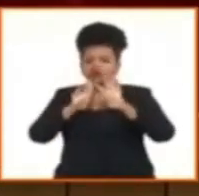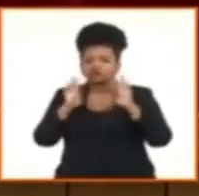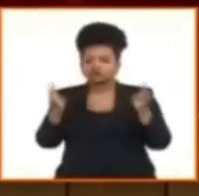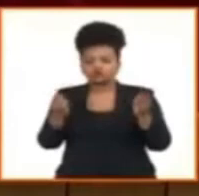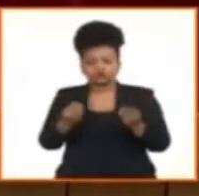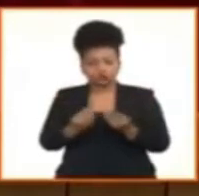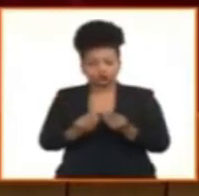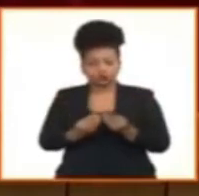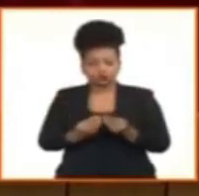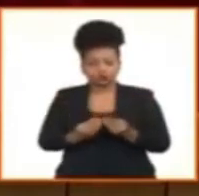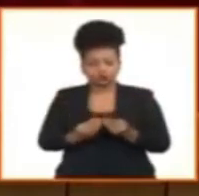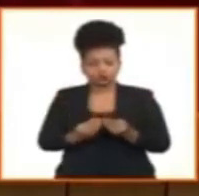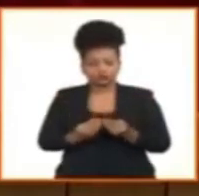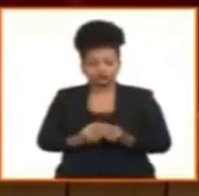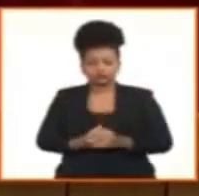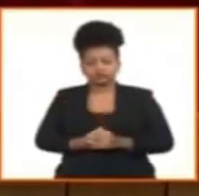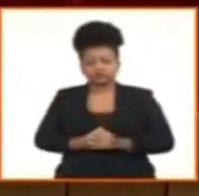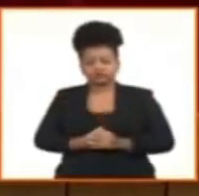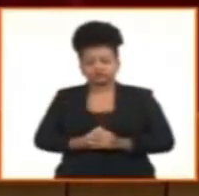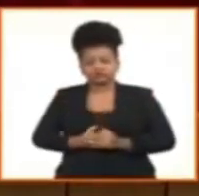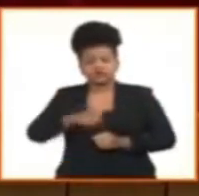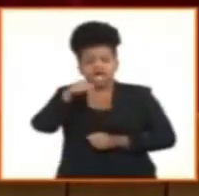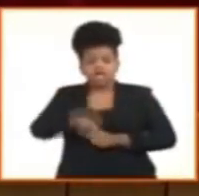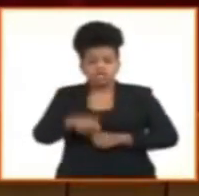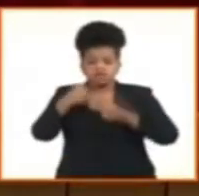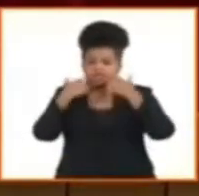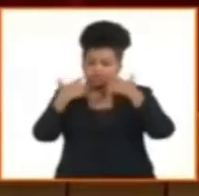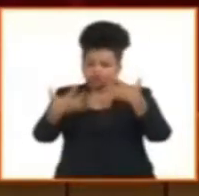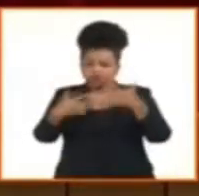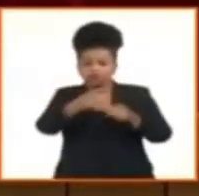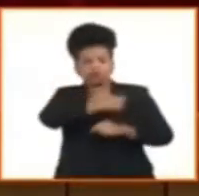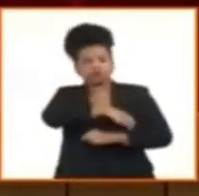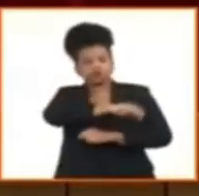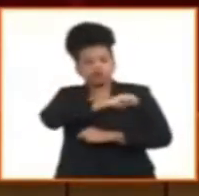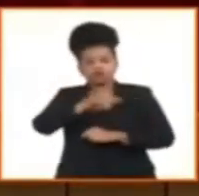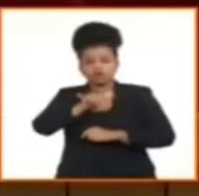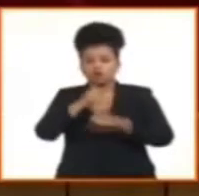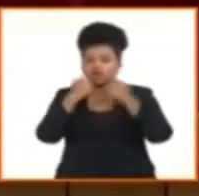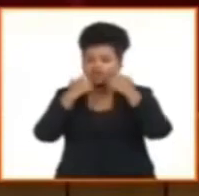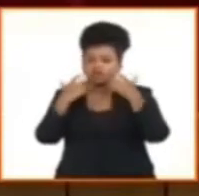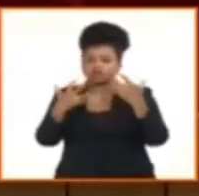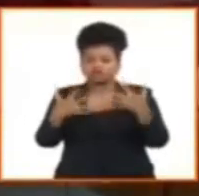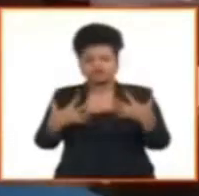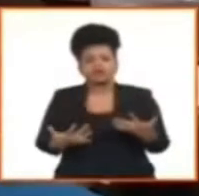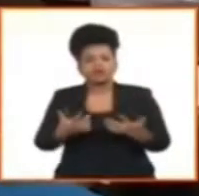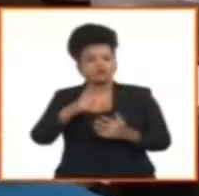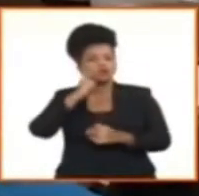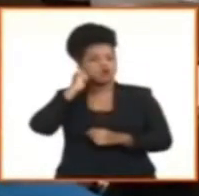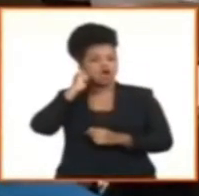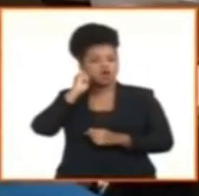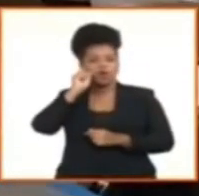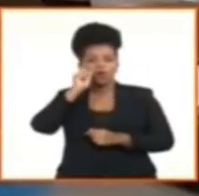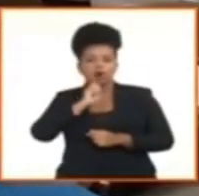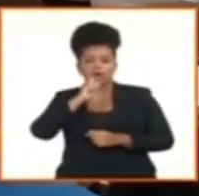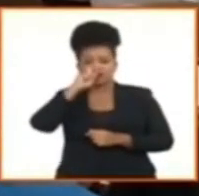solo de unos cuantos. Aquí importan los individuos, pero importa la masa, las mujeres y hombres, los niños